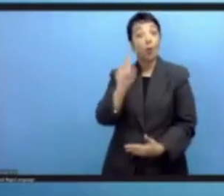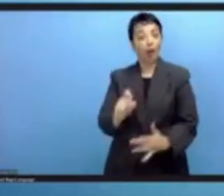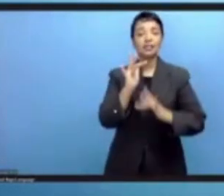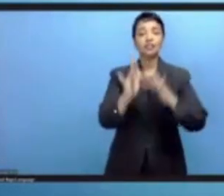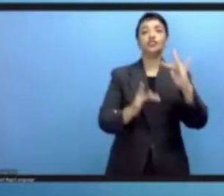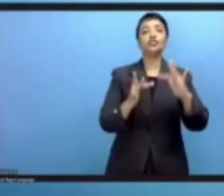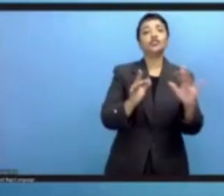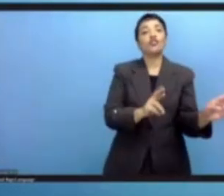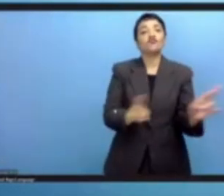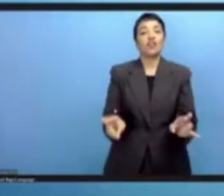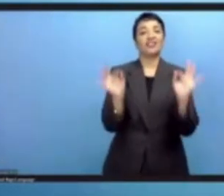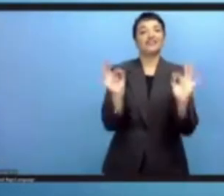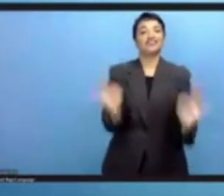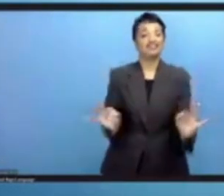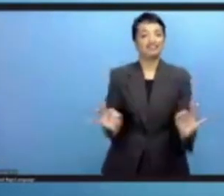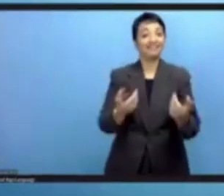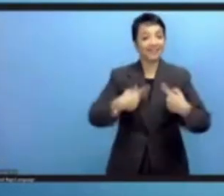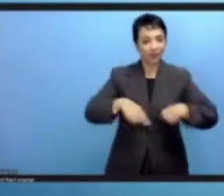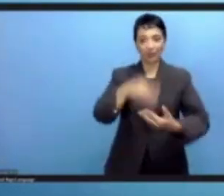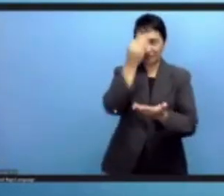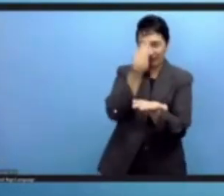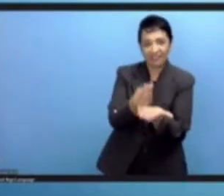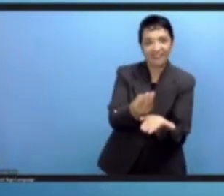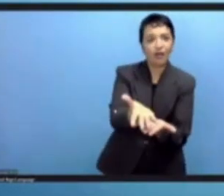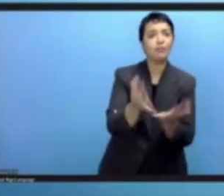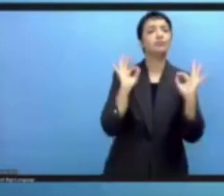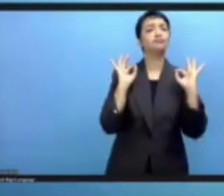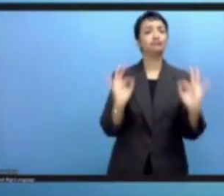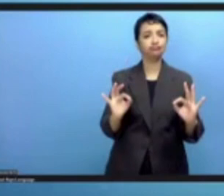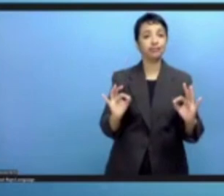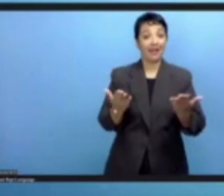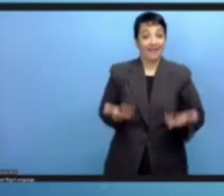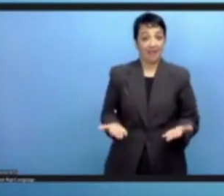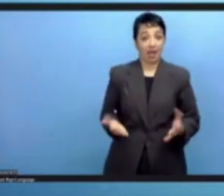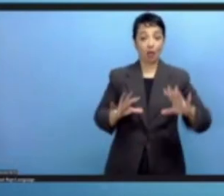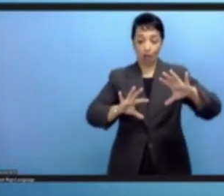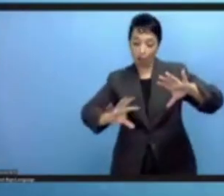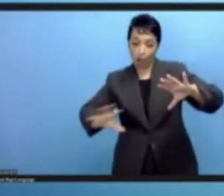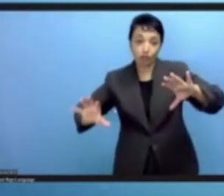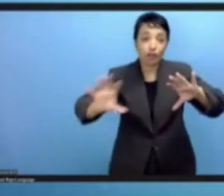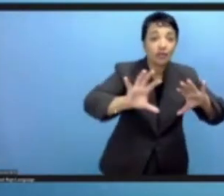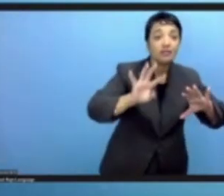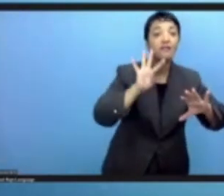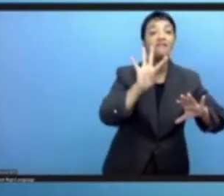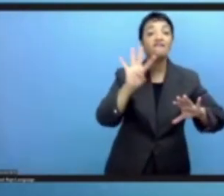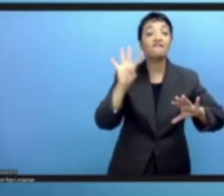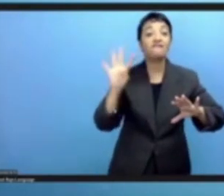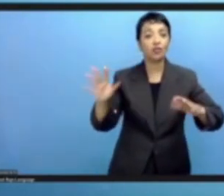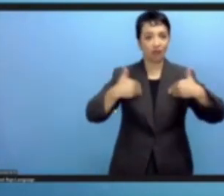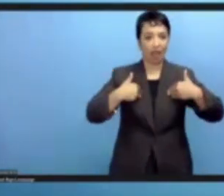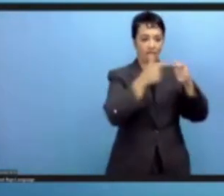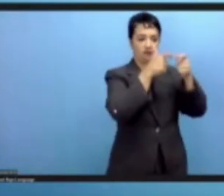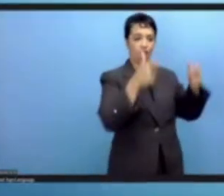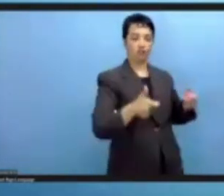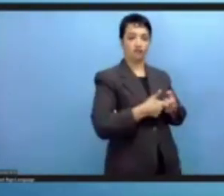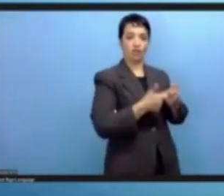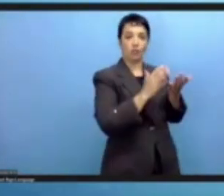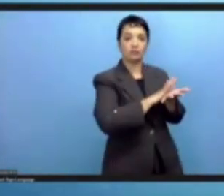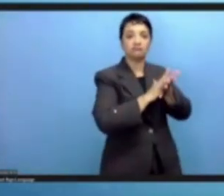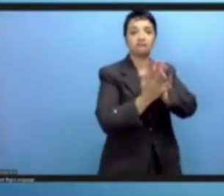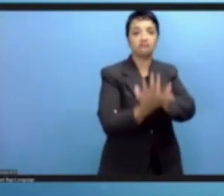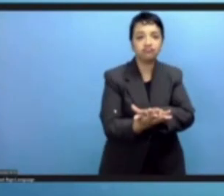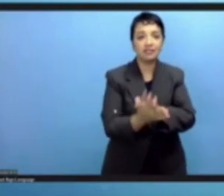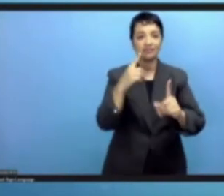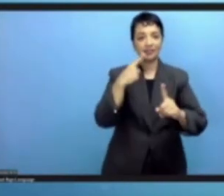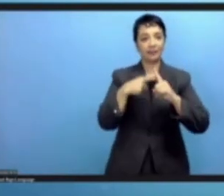preparación para el mundo digital nos alegra decir que al momento 44 países ya utilizaron el